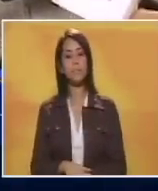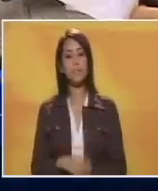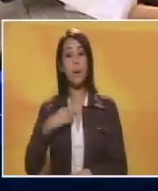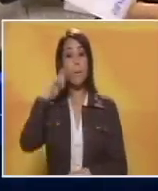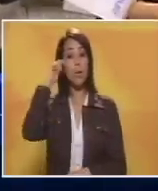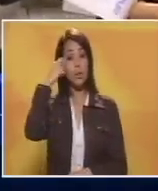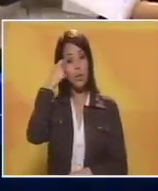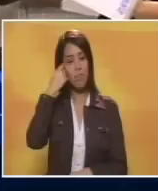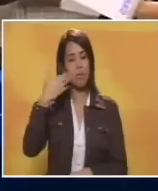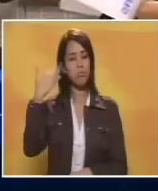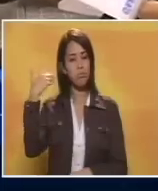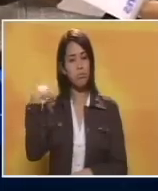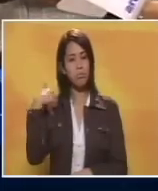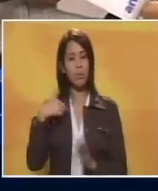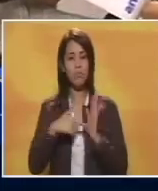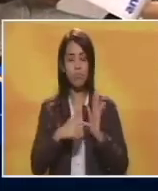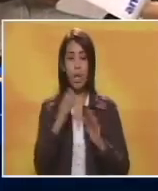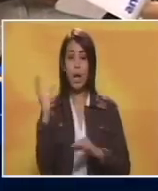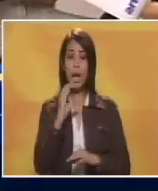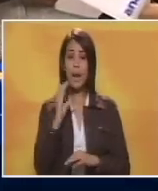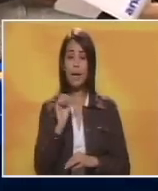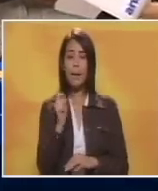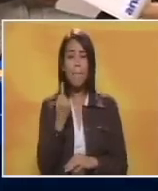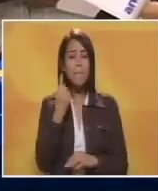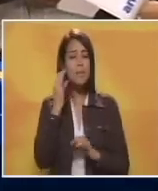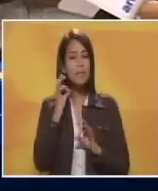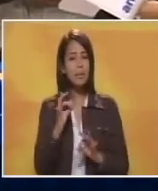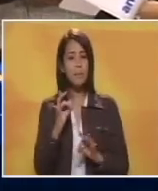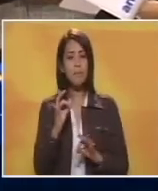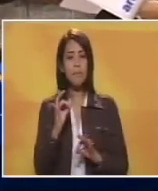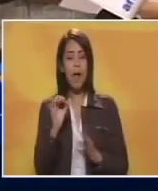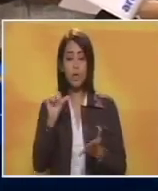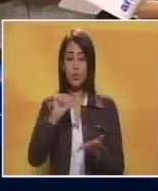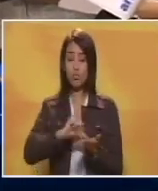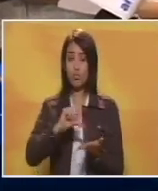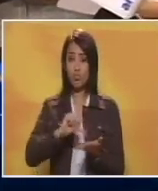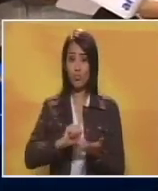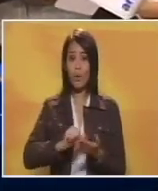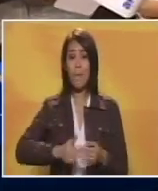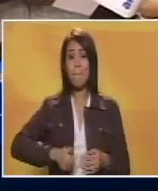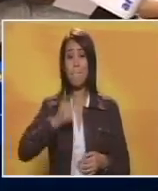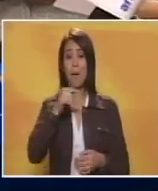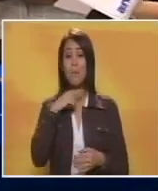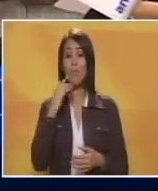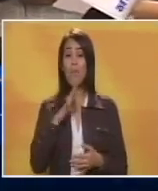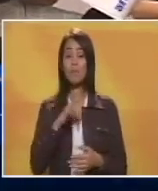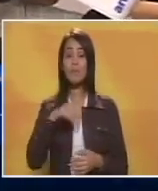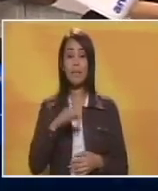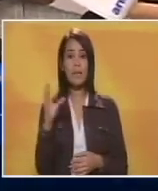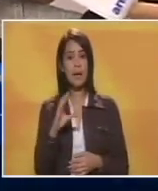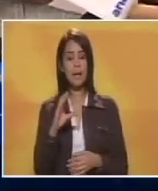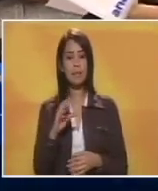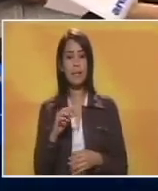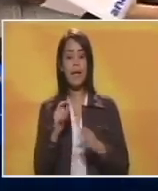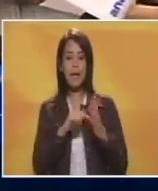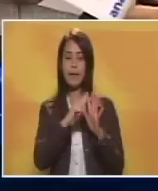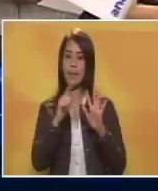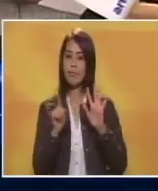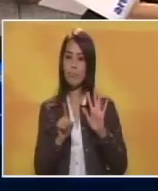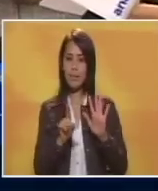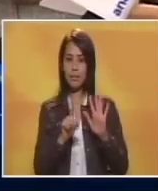recordar que en una época se señaló a Caracas como la principal ciudad donde había el mayor número de homicidios y Caracas está en el 6º